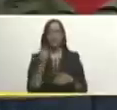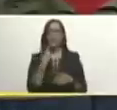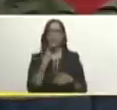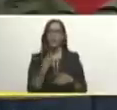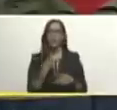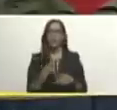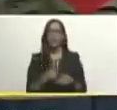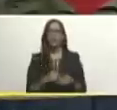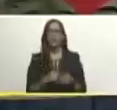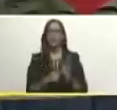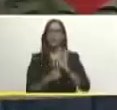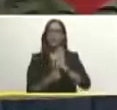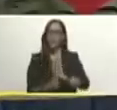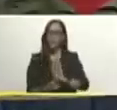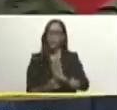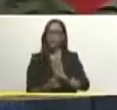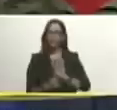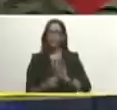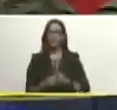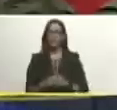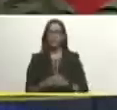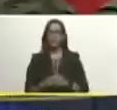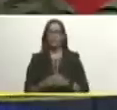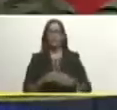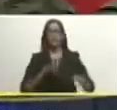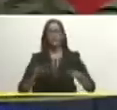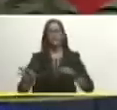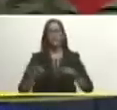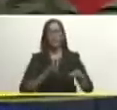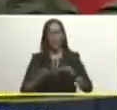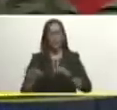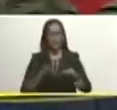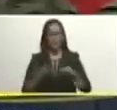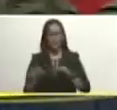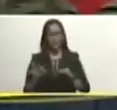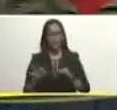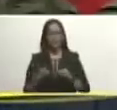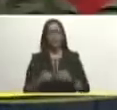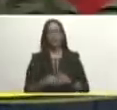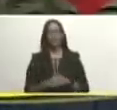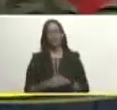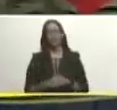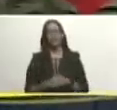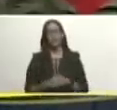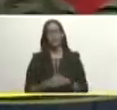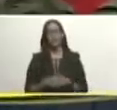muestra del teatro de la Academia Militar,